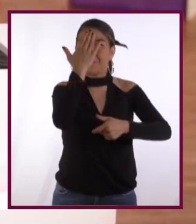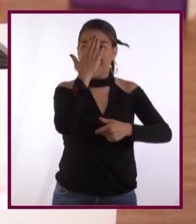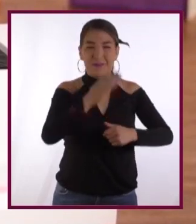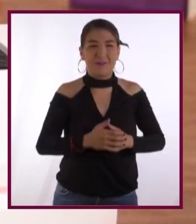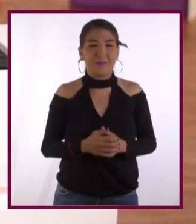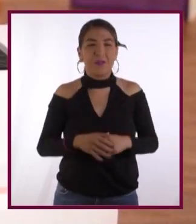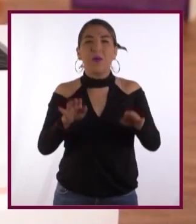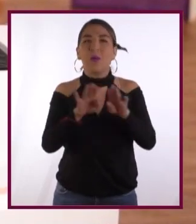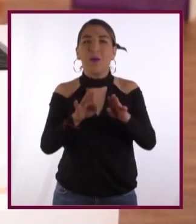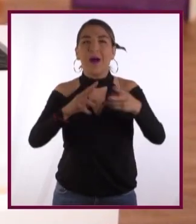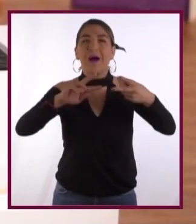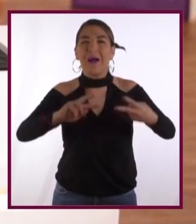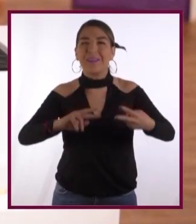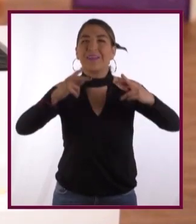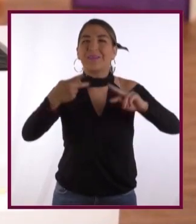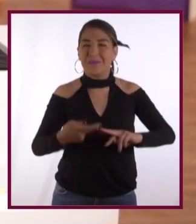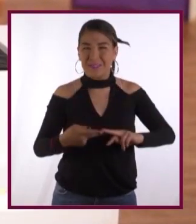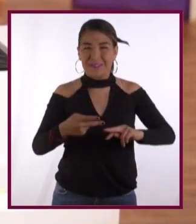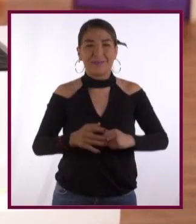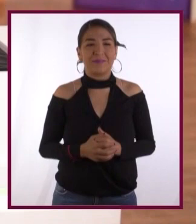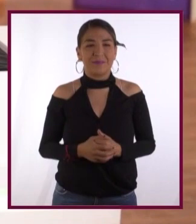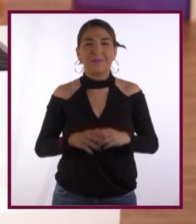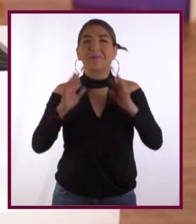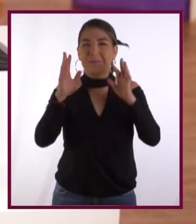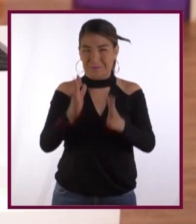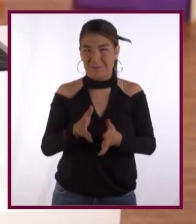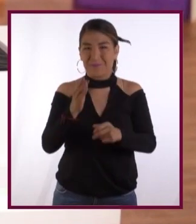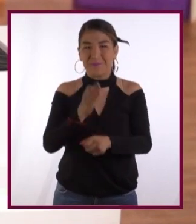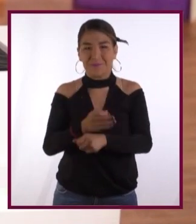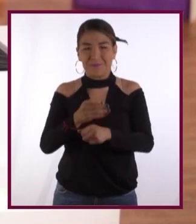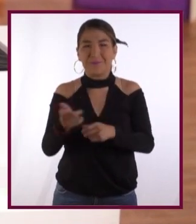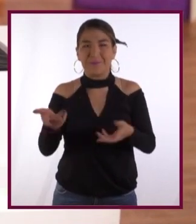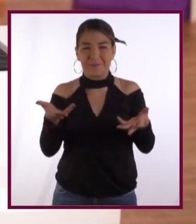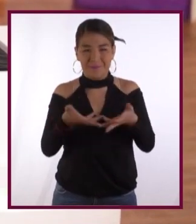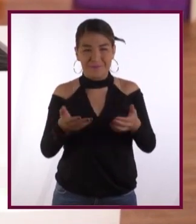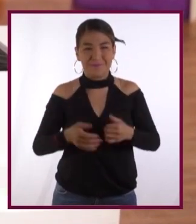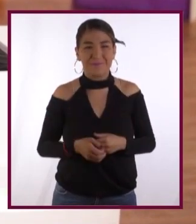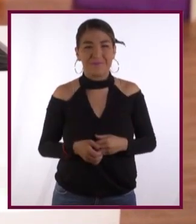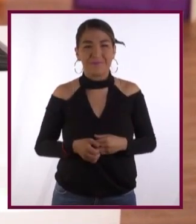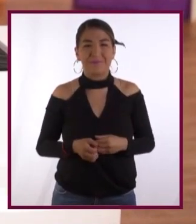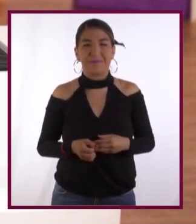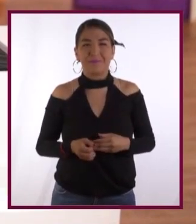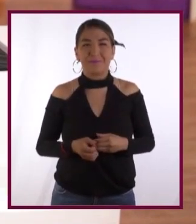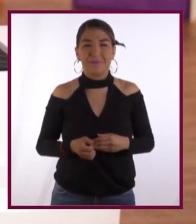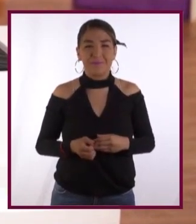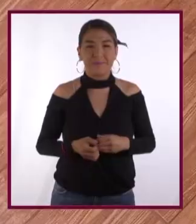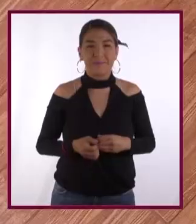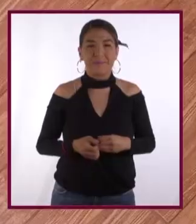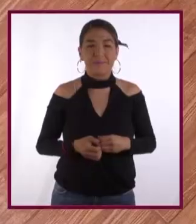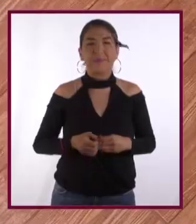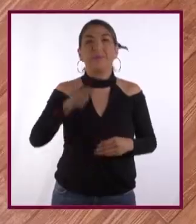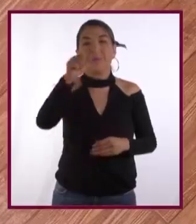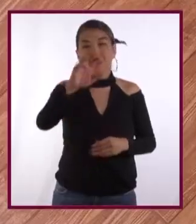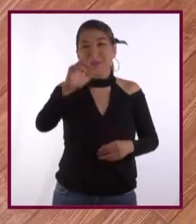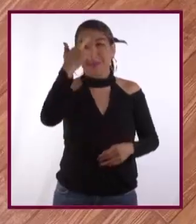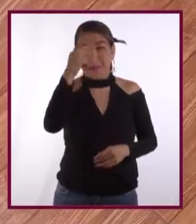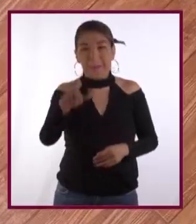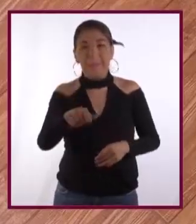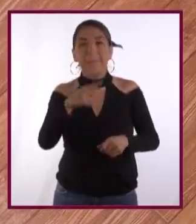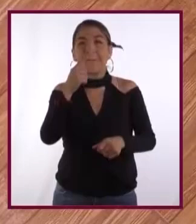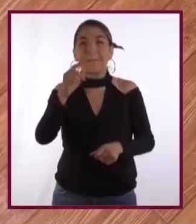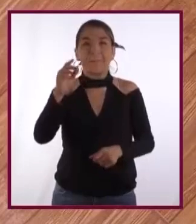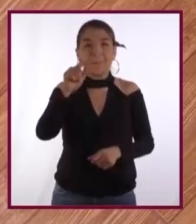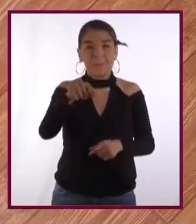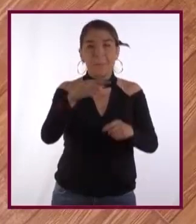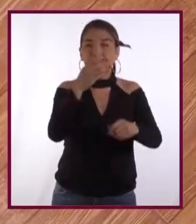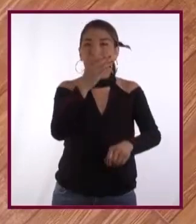abajo. Pero los pasos irán al revés en forma de espejo. Vamos a hacerlo. Perfecto. Recuerden, sobre